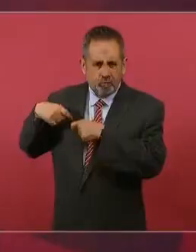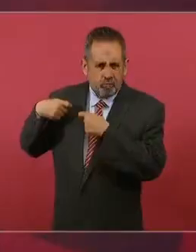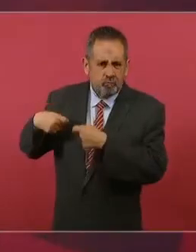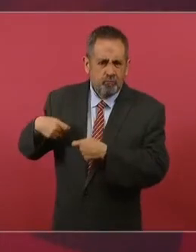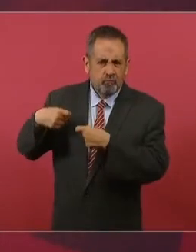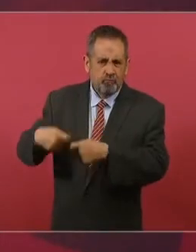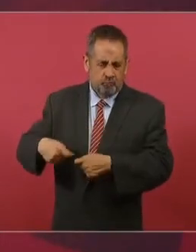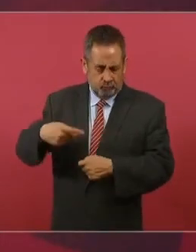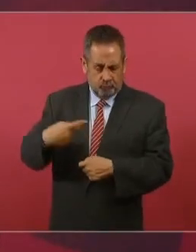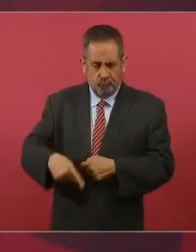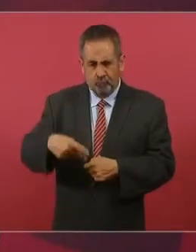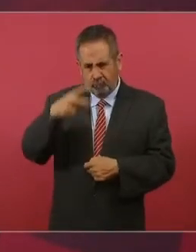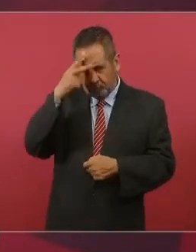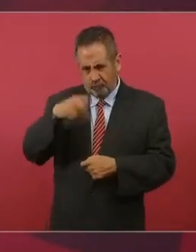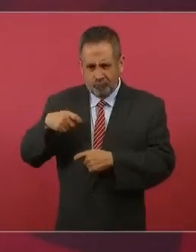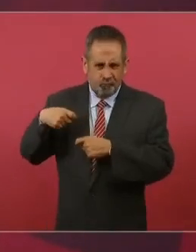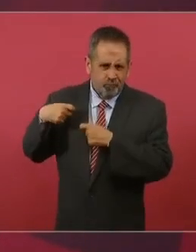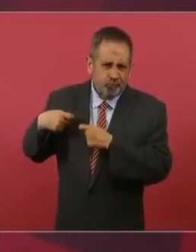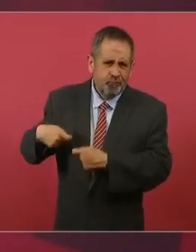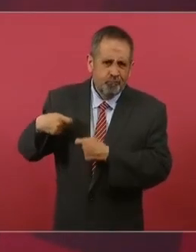de México,